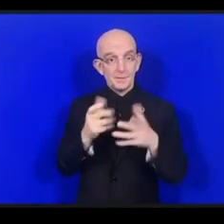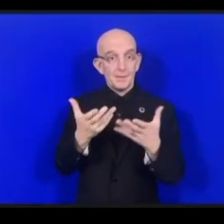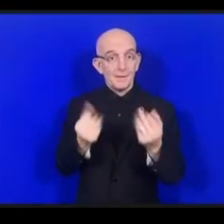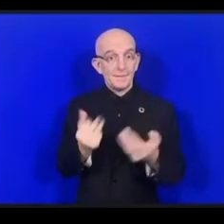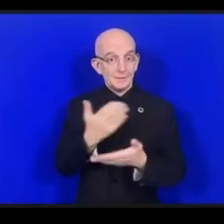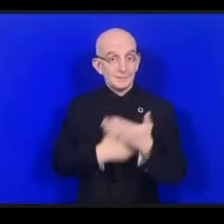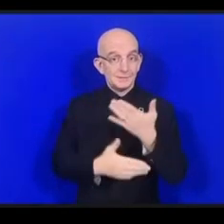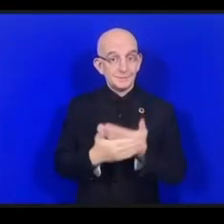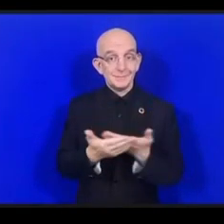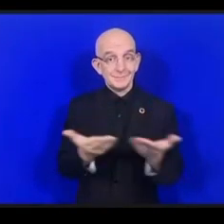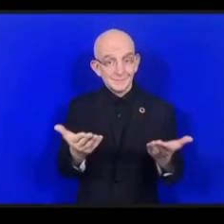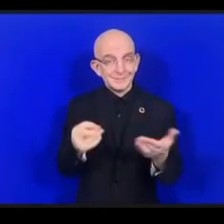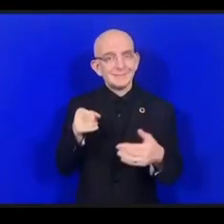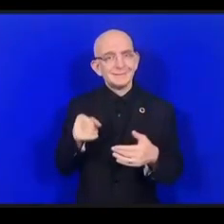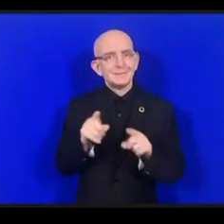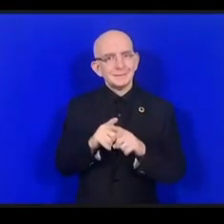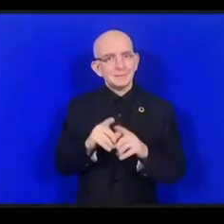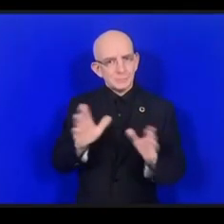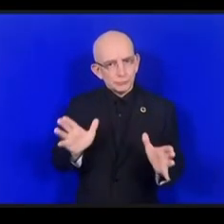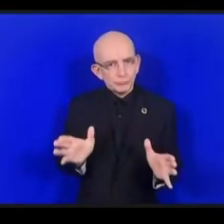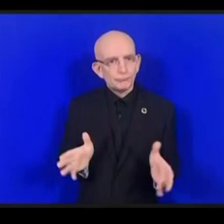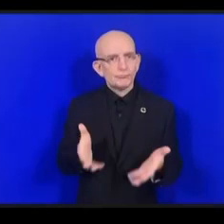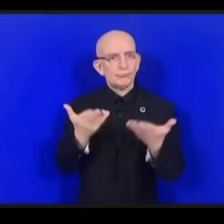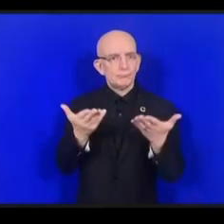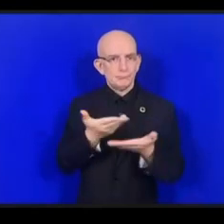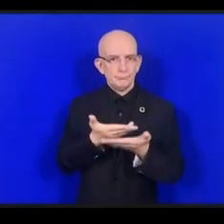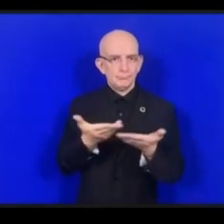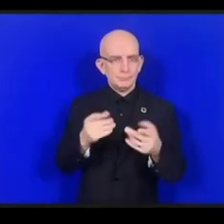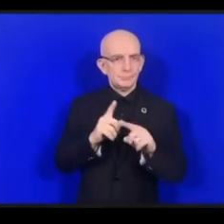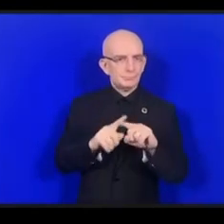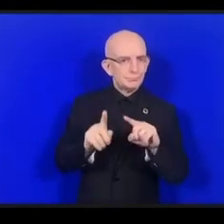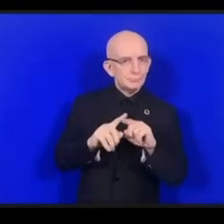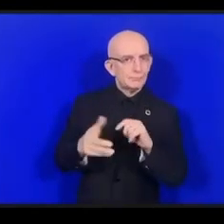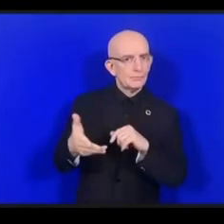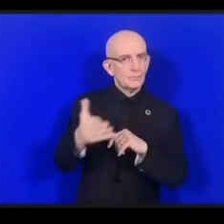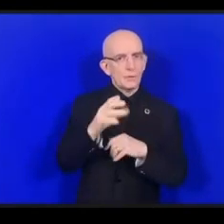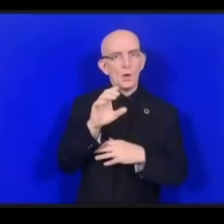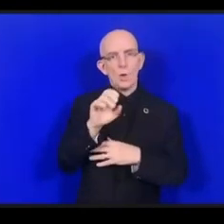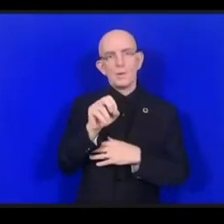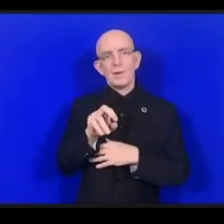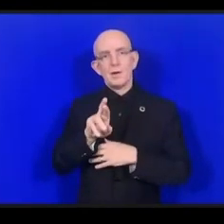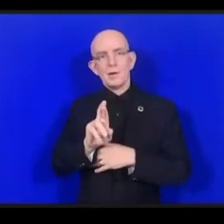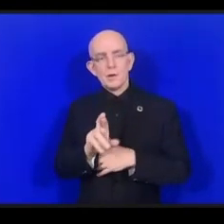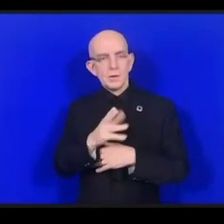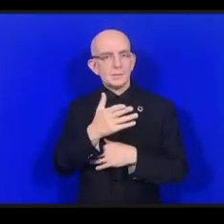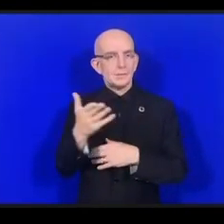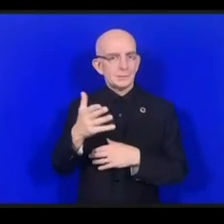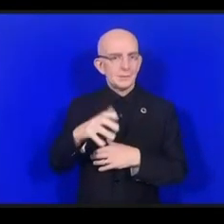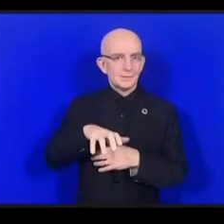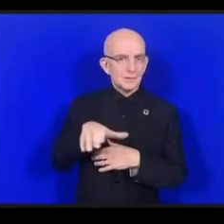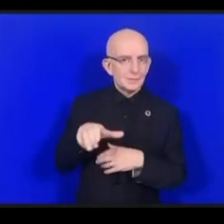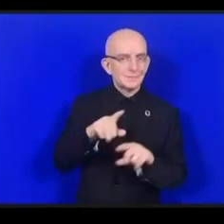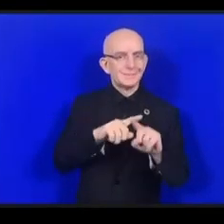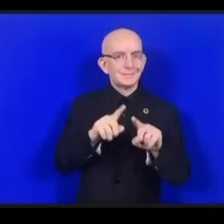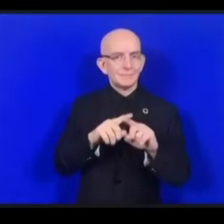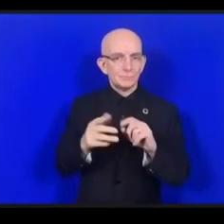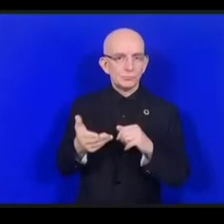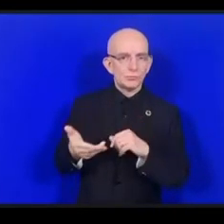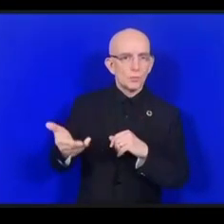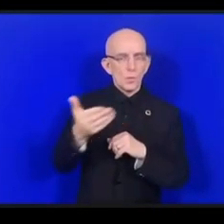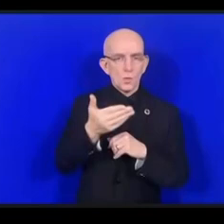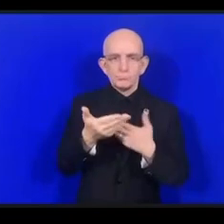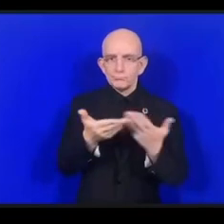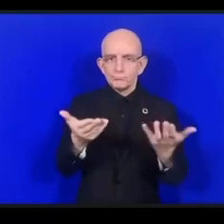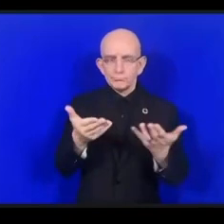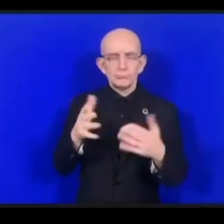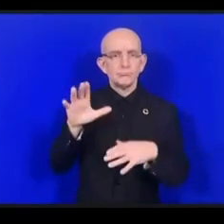sobre promocionar modelos institucionales a nivel nacional institucional y además su cometido